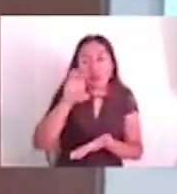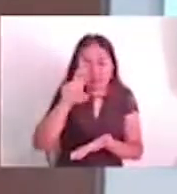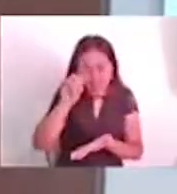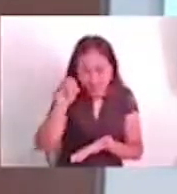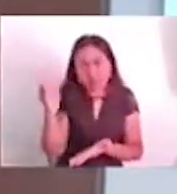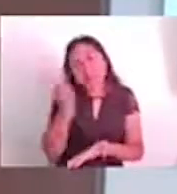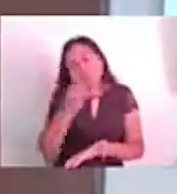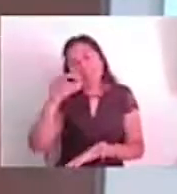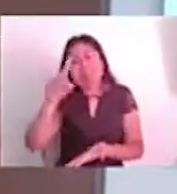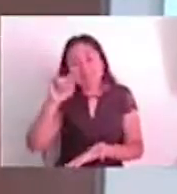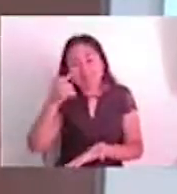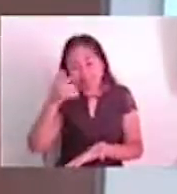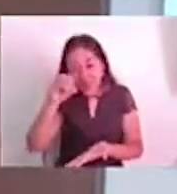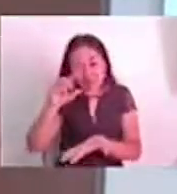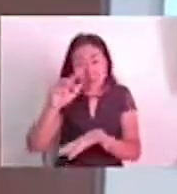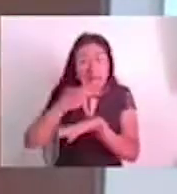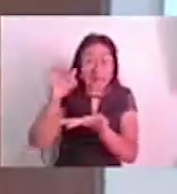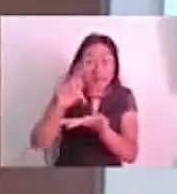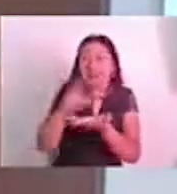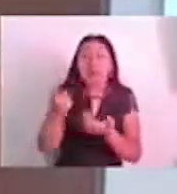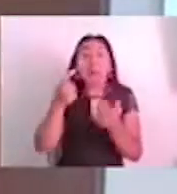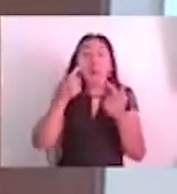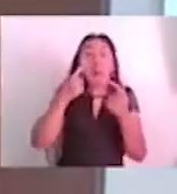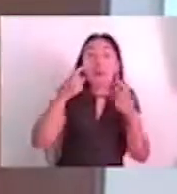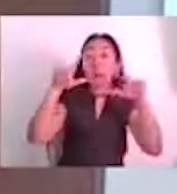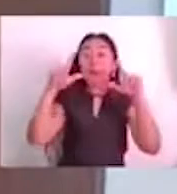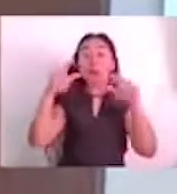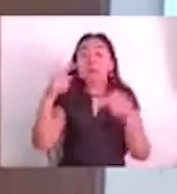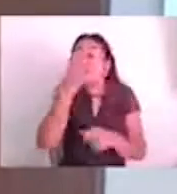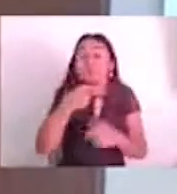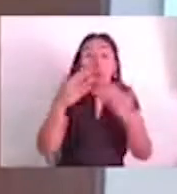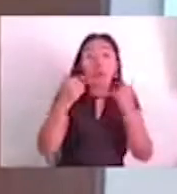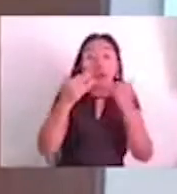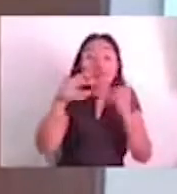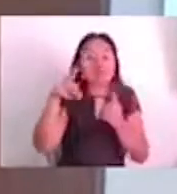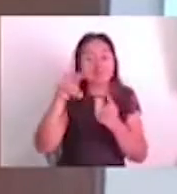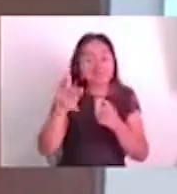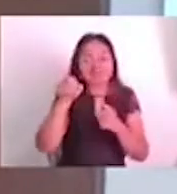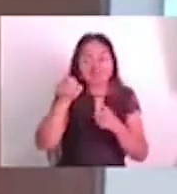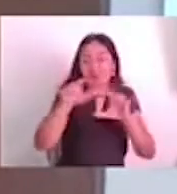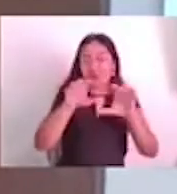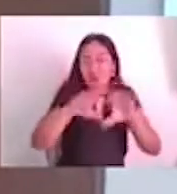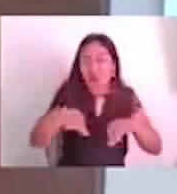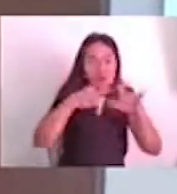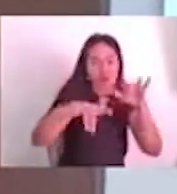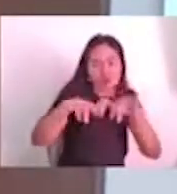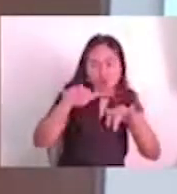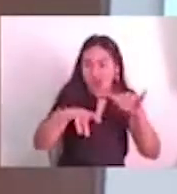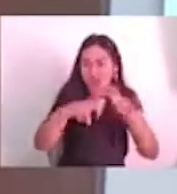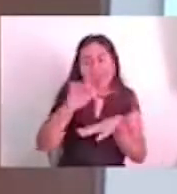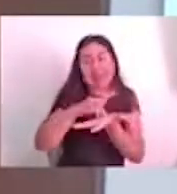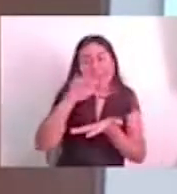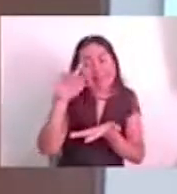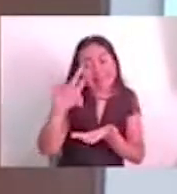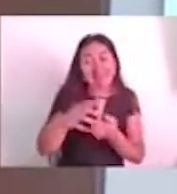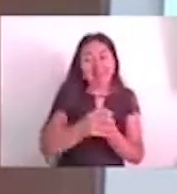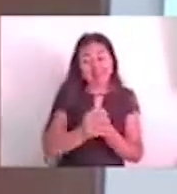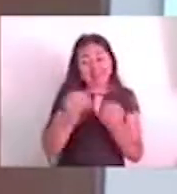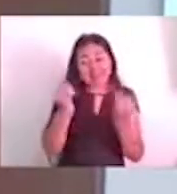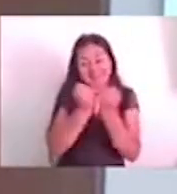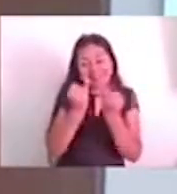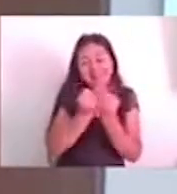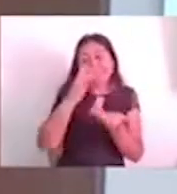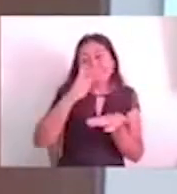de cámaras y no vemos sus rostros, pero que gracias a ellos llegamos hasta ustedes. Y muchas gracias a Vani y